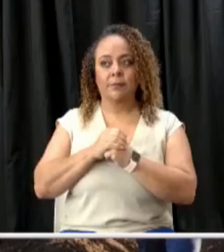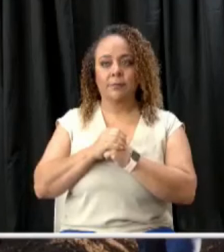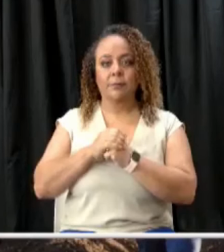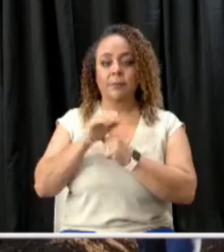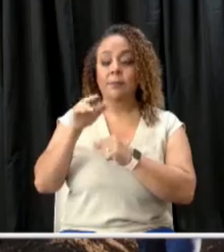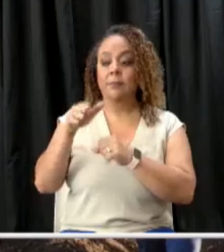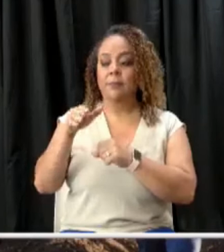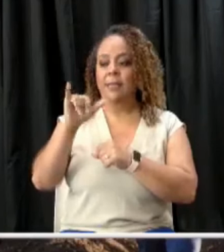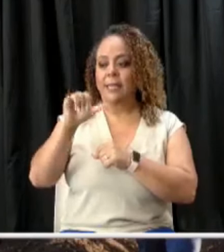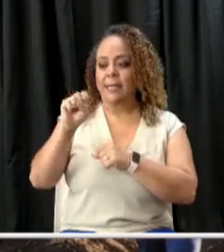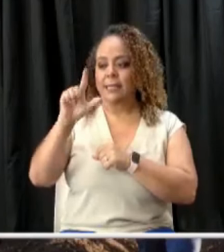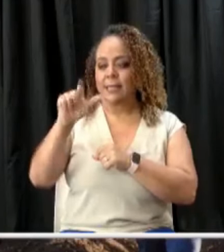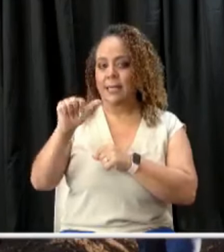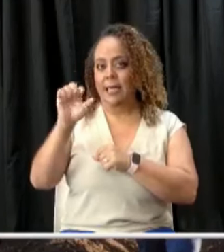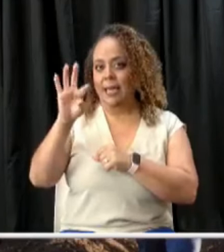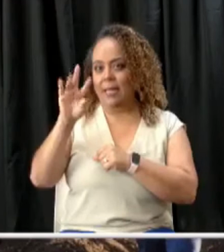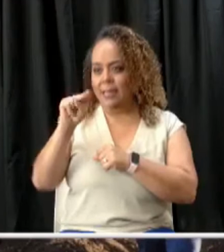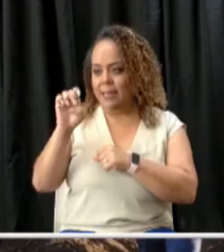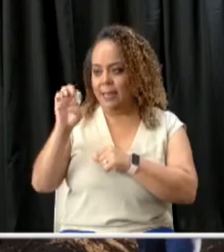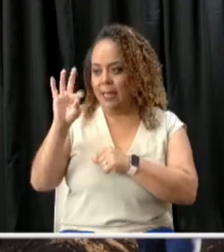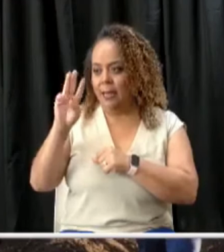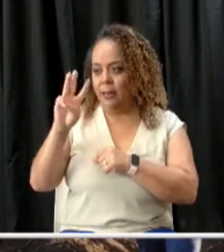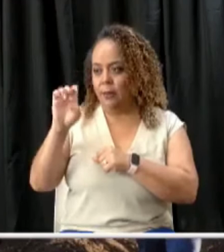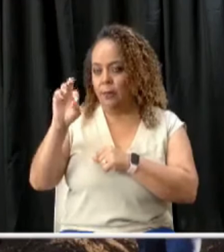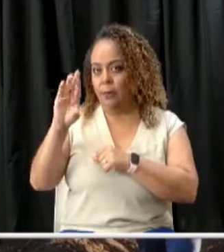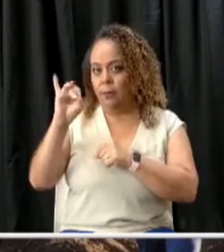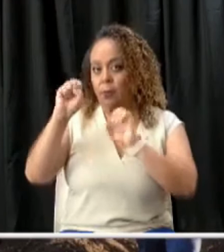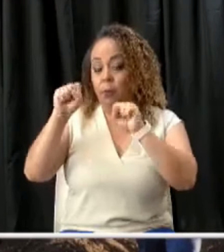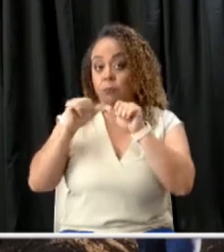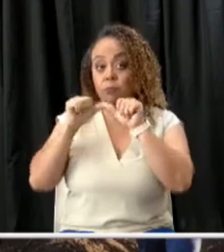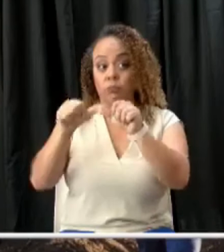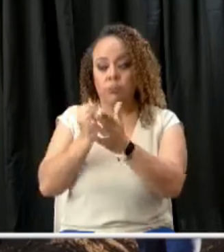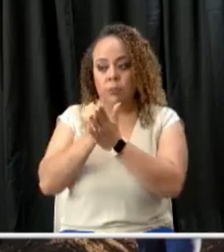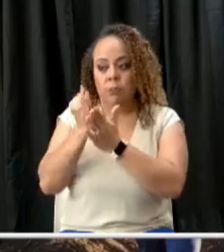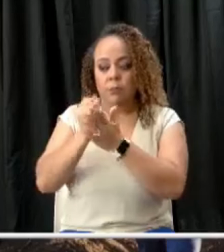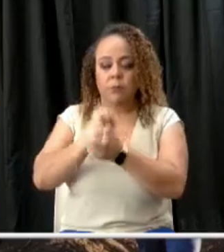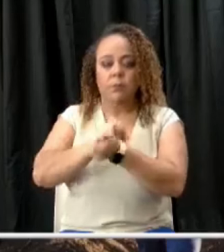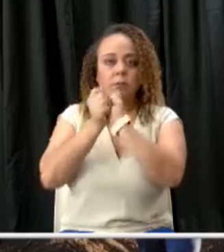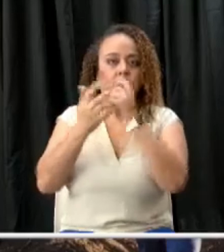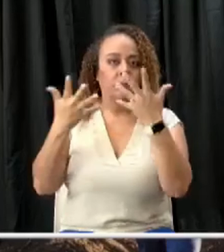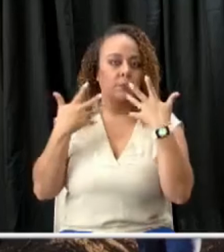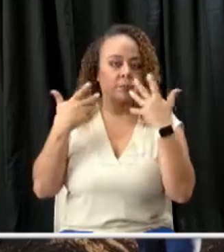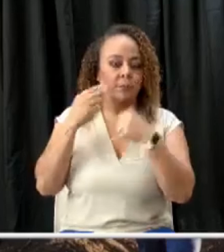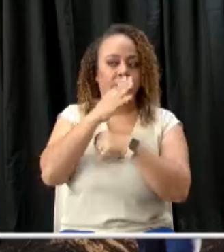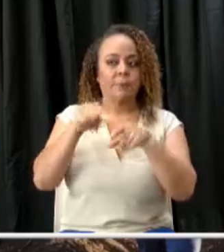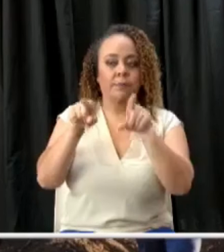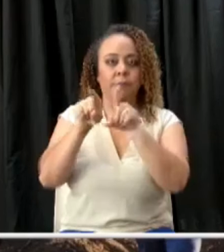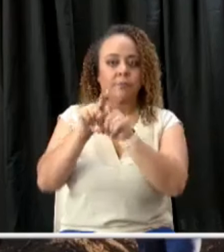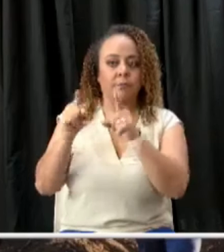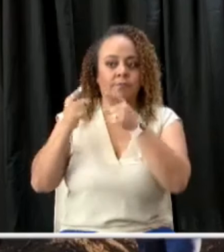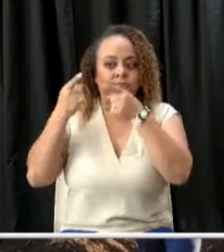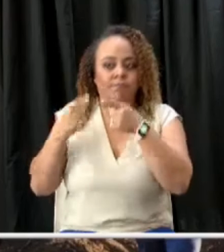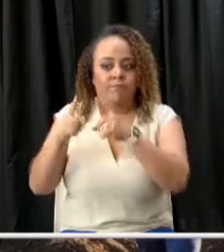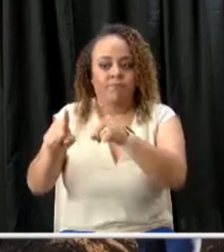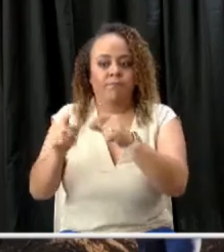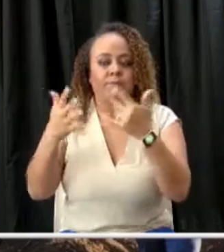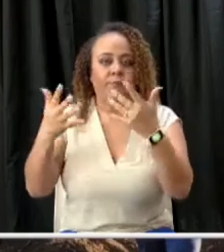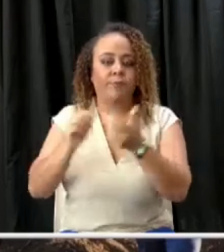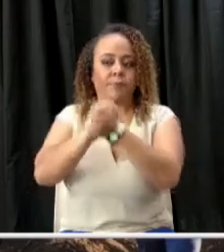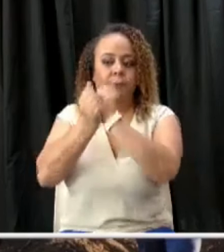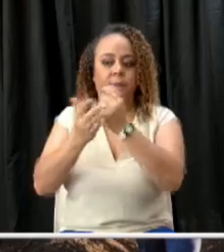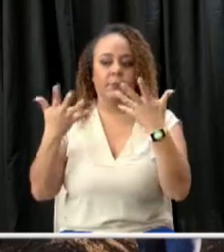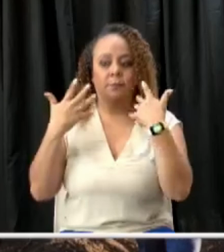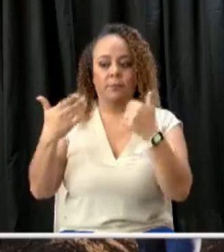es muy importante el poder seguir investigando el cambio climático y sobre todo los efectos que el cambio climático está